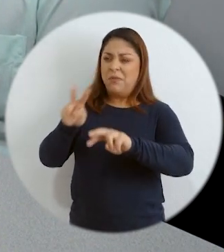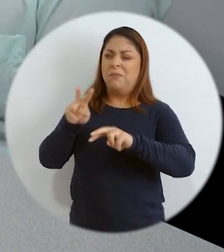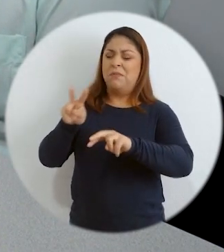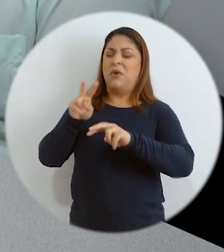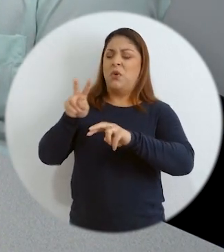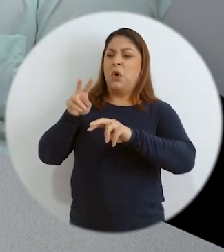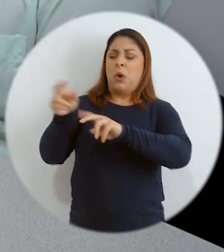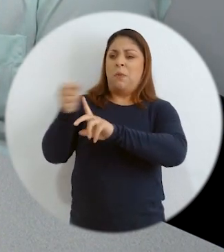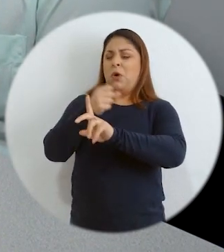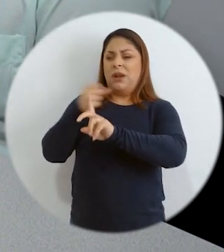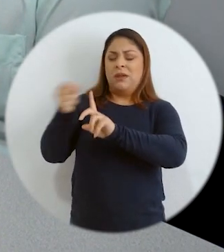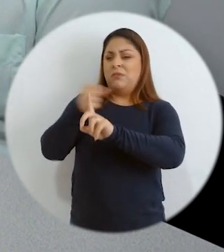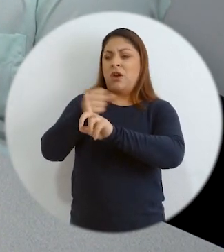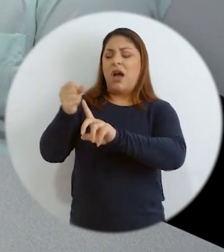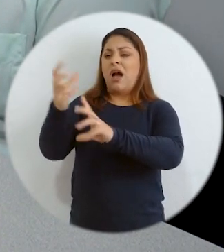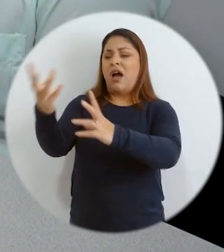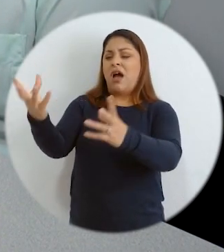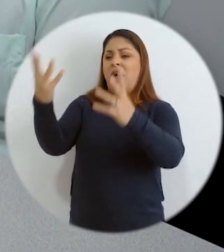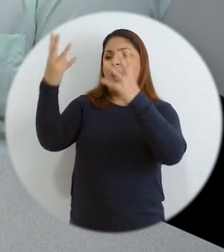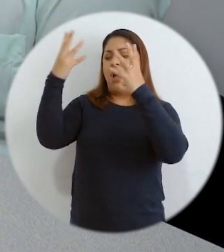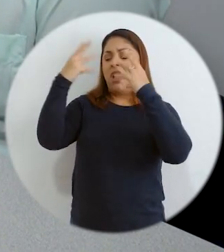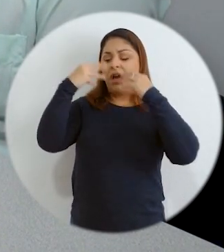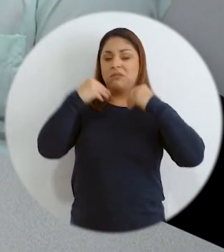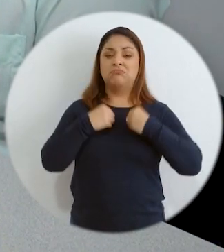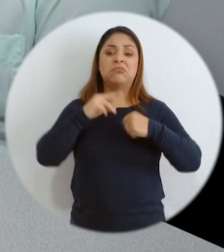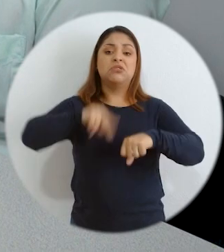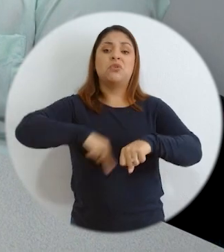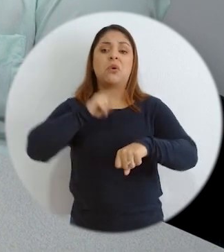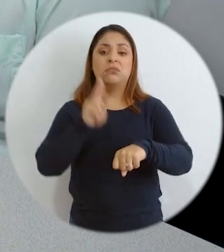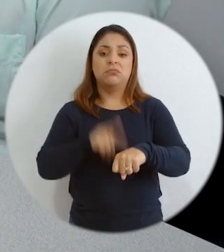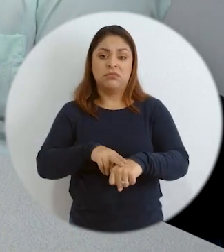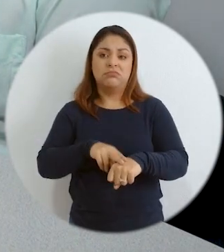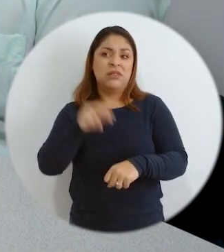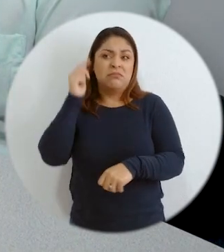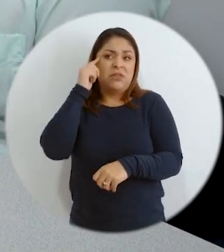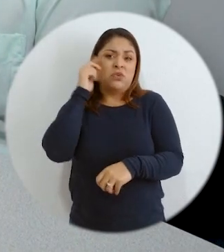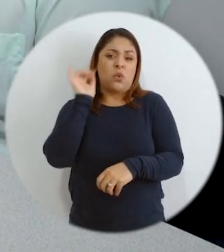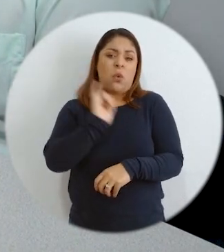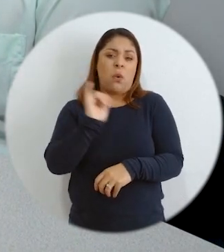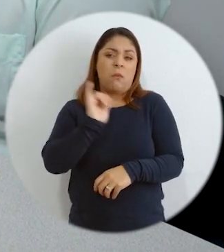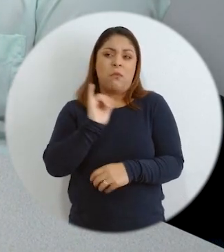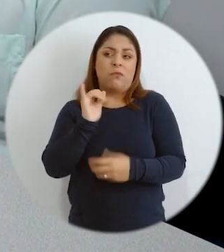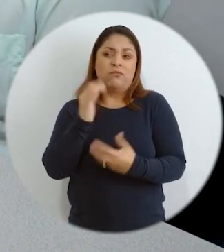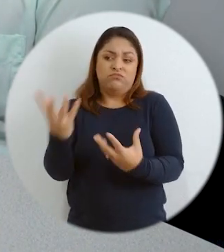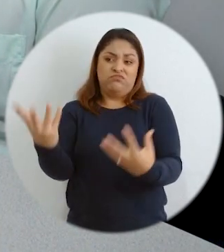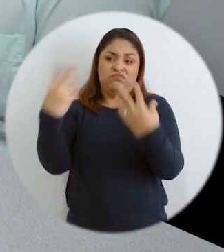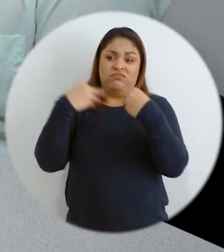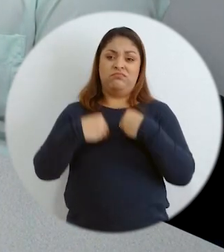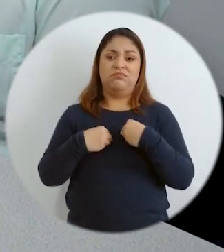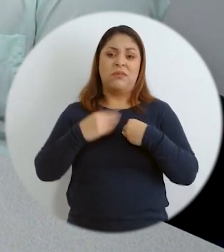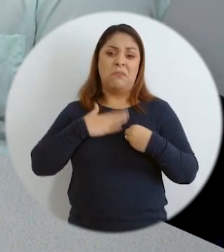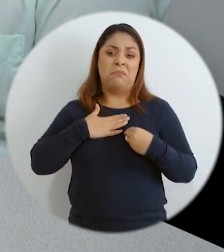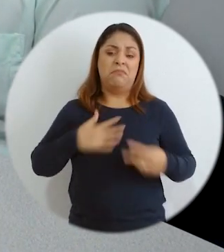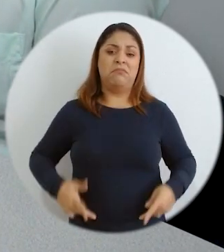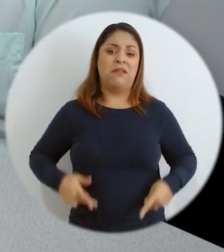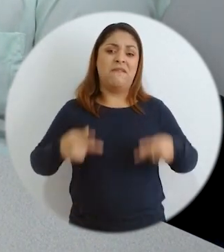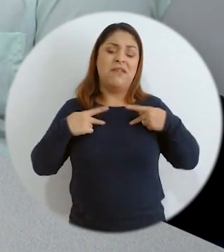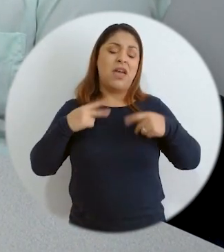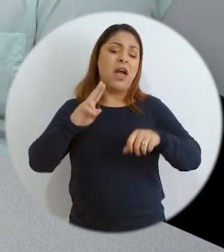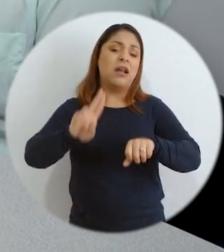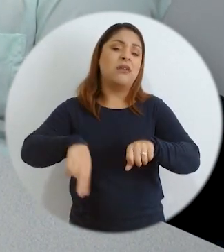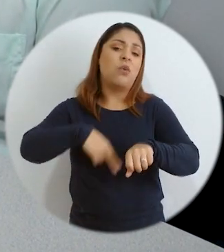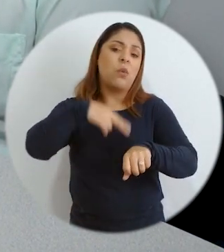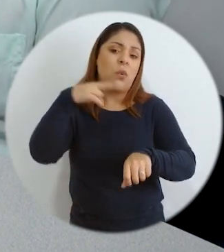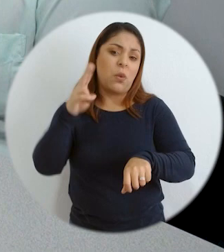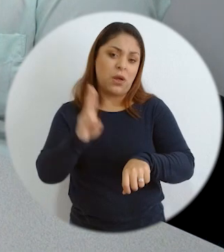entonces puedo terminar, digamos, cristalizando ese comportamiento, es decir, convirtiéndolo en algo que ya es parte, digamos, de la forma que yo